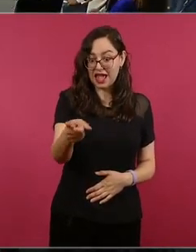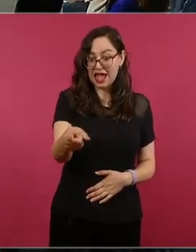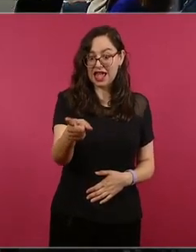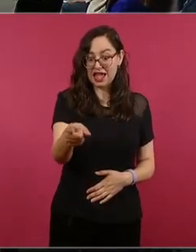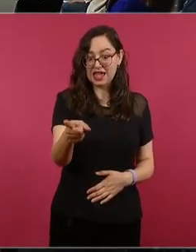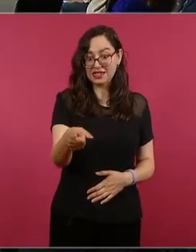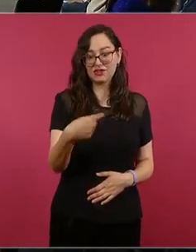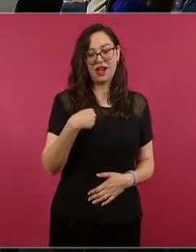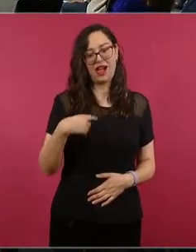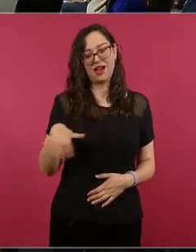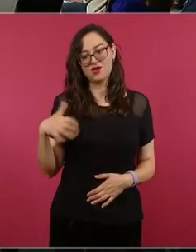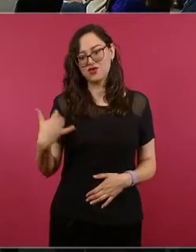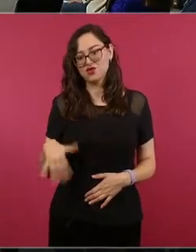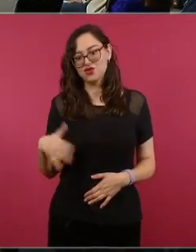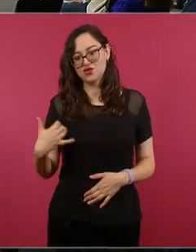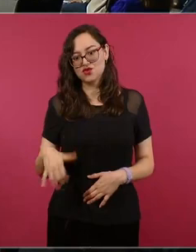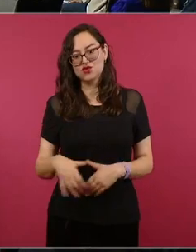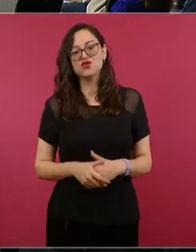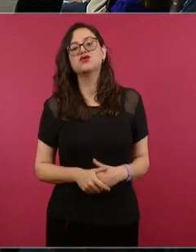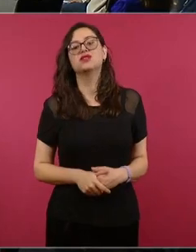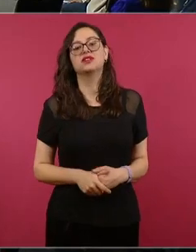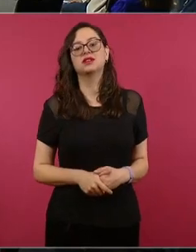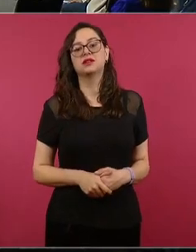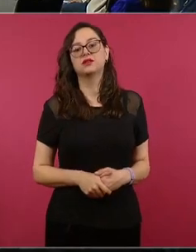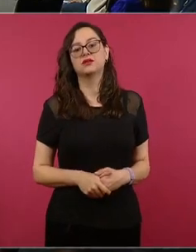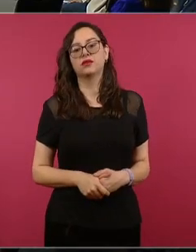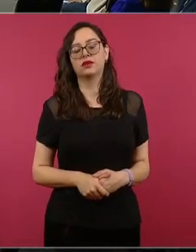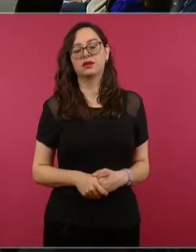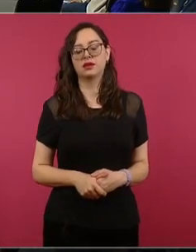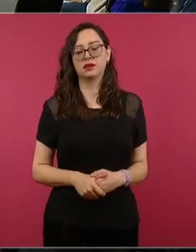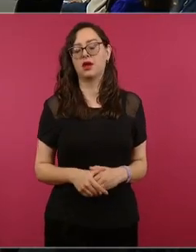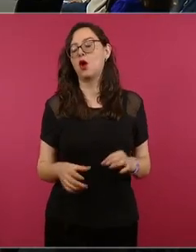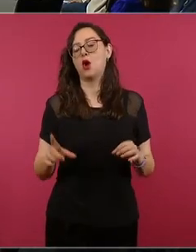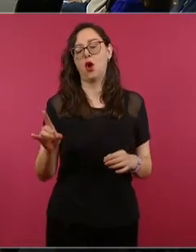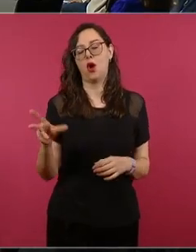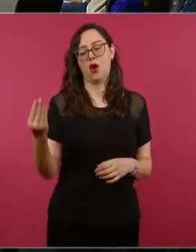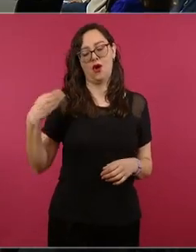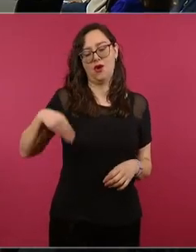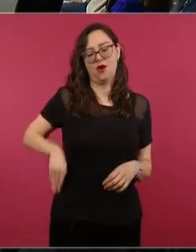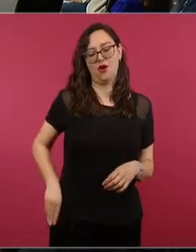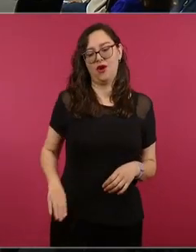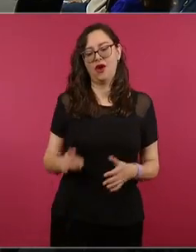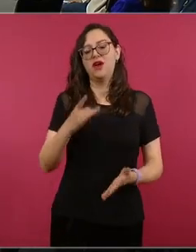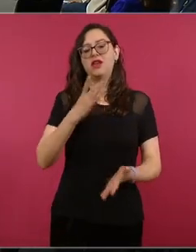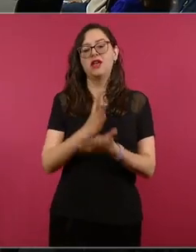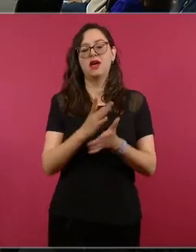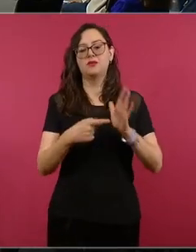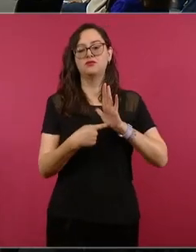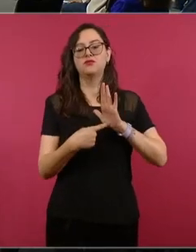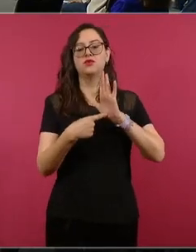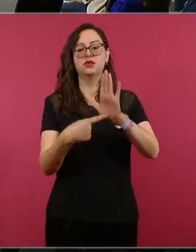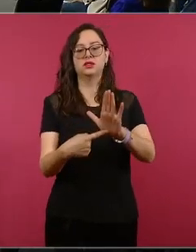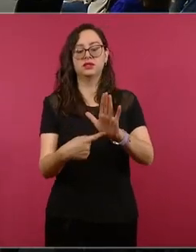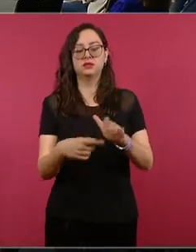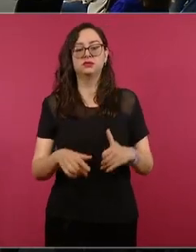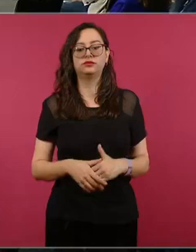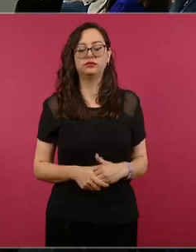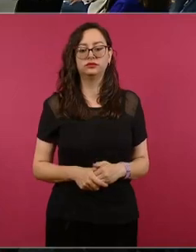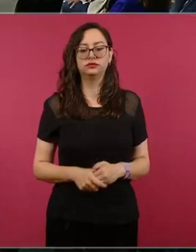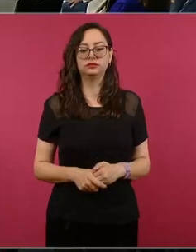Ya me rayé. No. Es nada más. Sí. Es para mostrarlos.